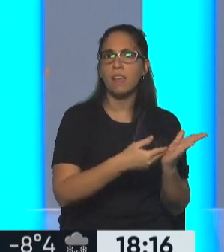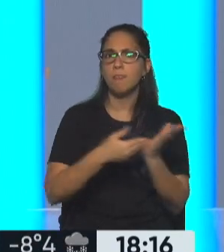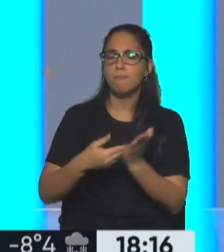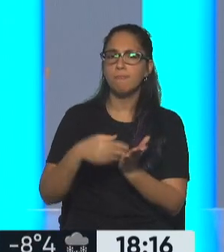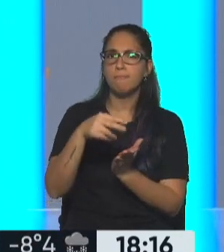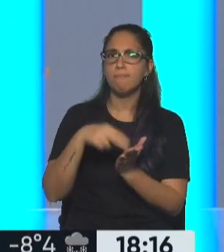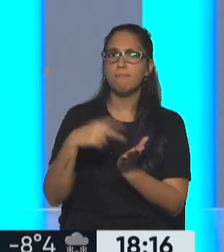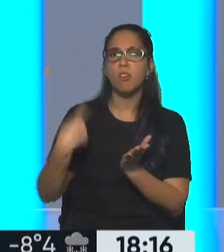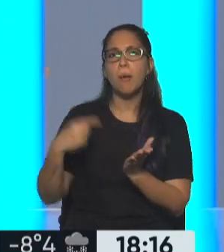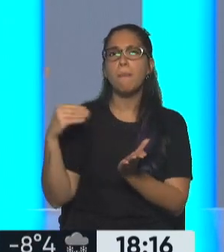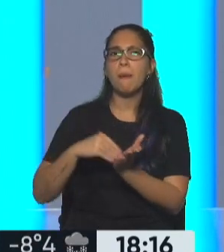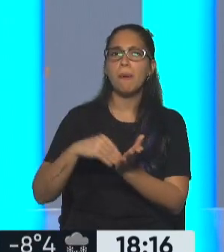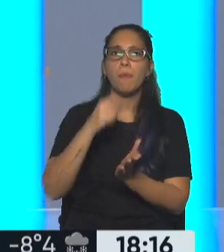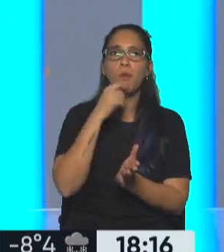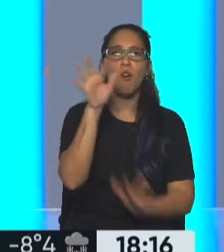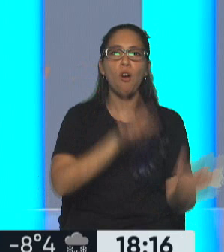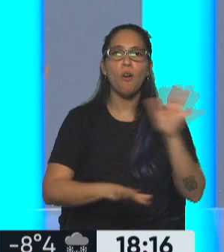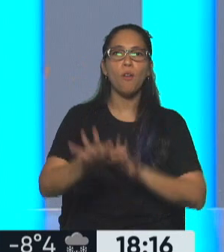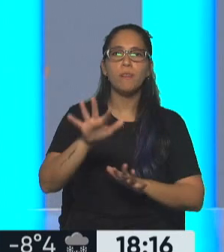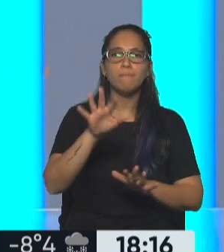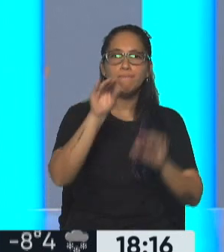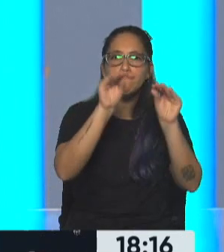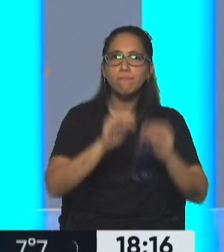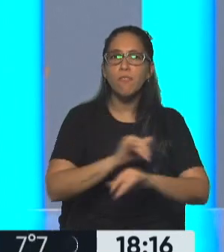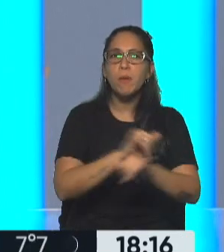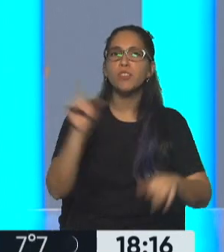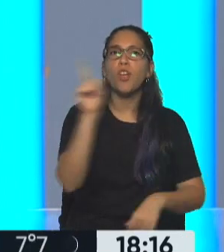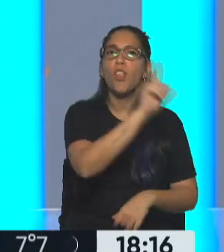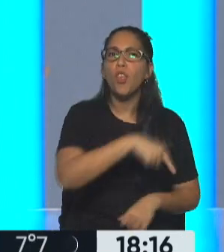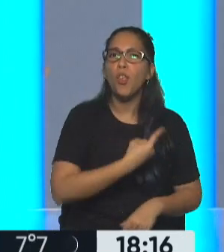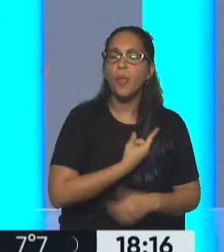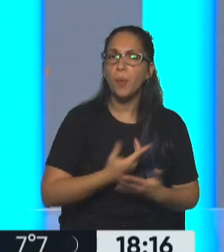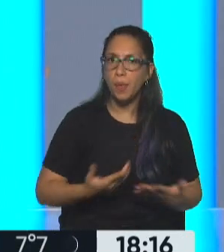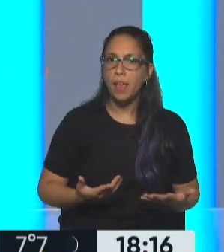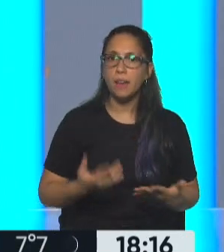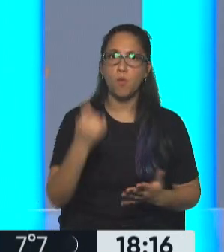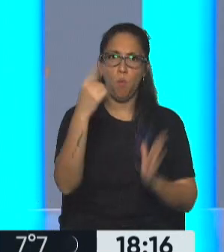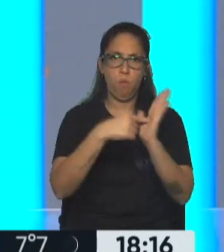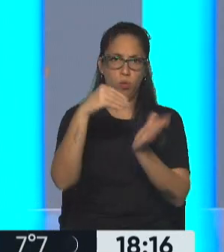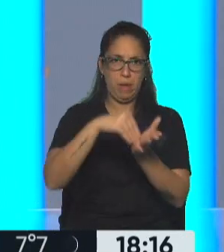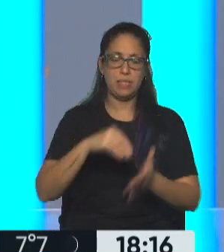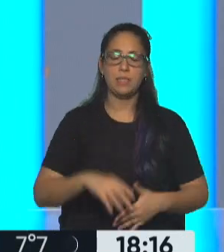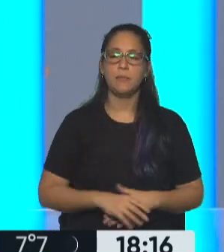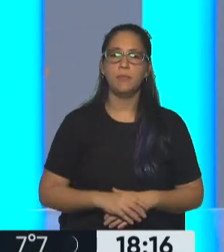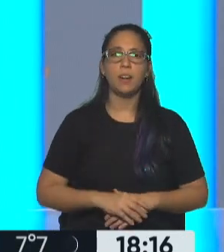que tienen que ver como cómo se elaboró este informe y la información que recibió. Te agrego un elemento para